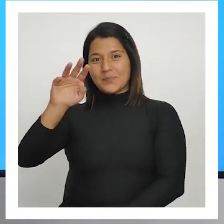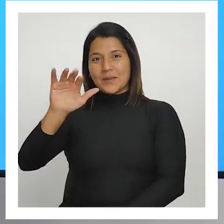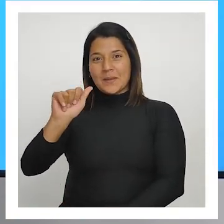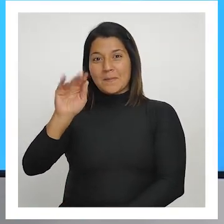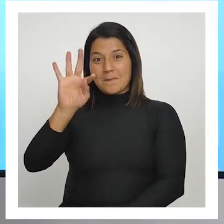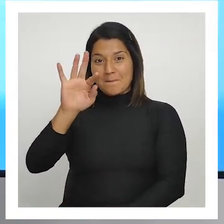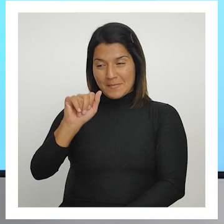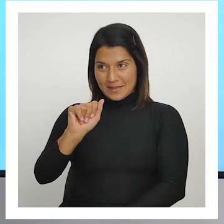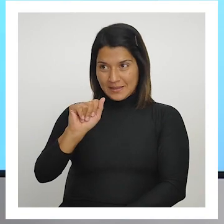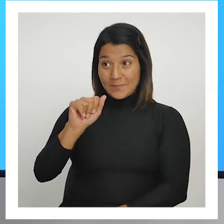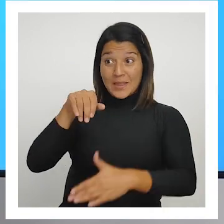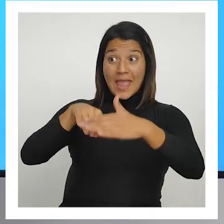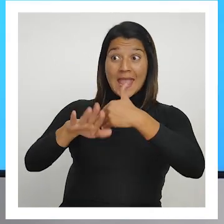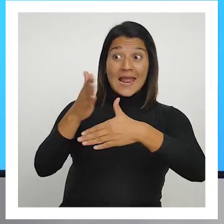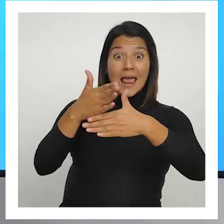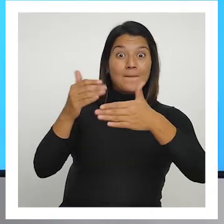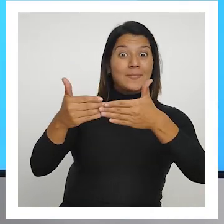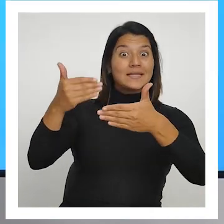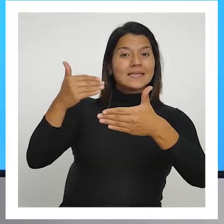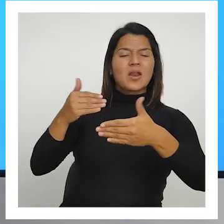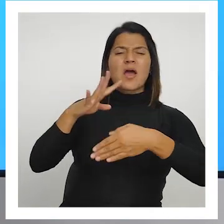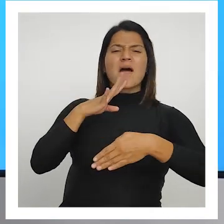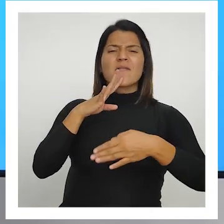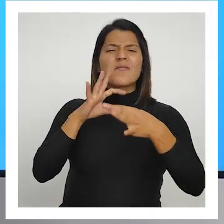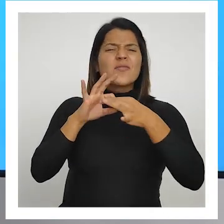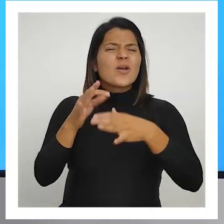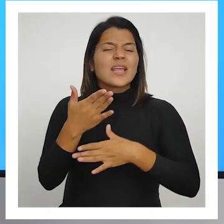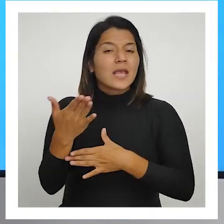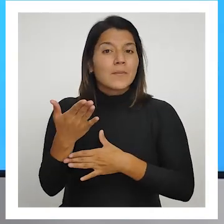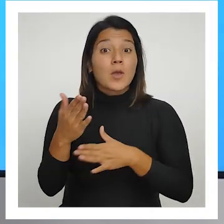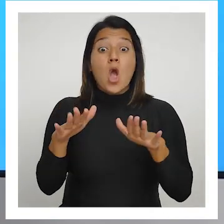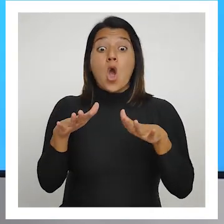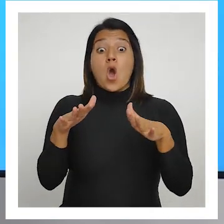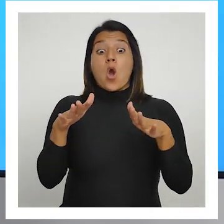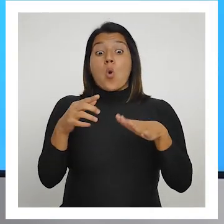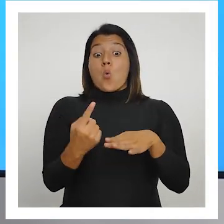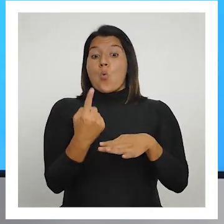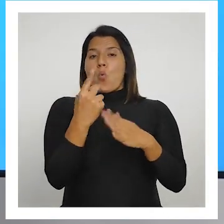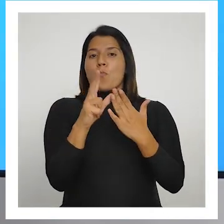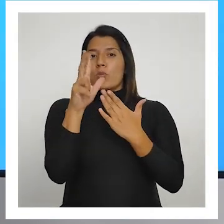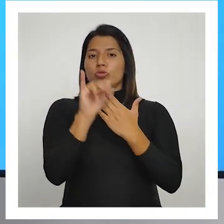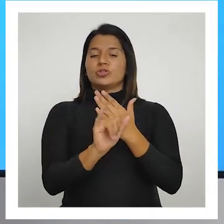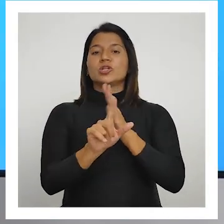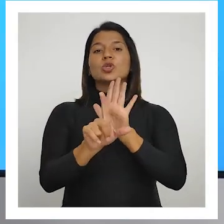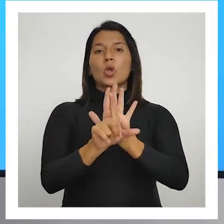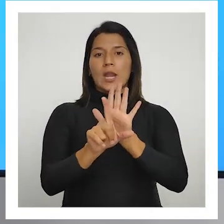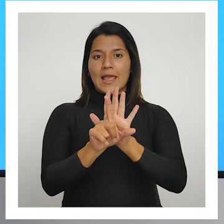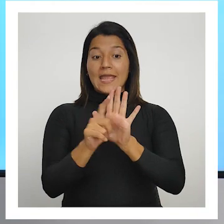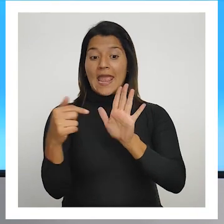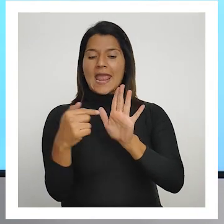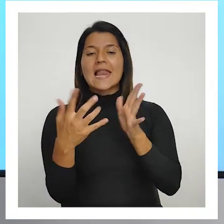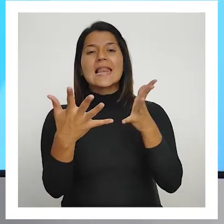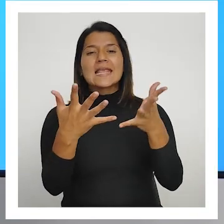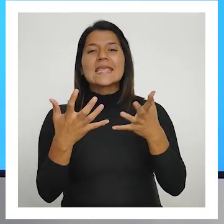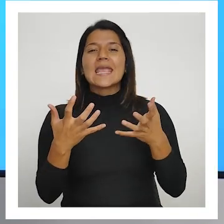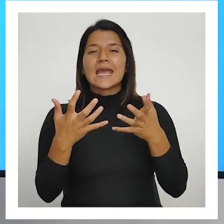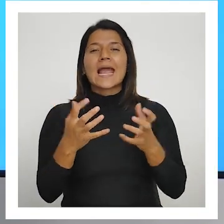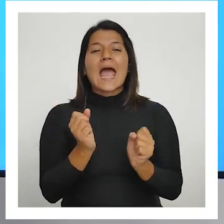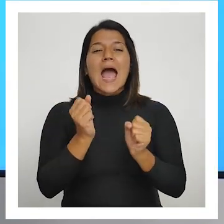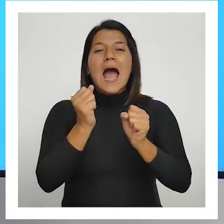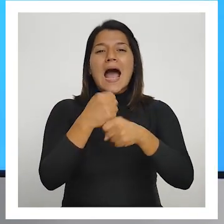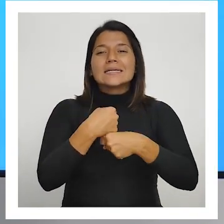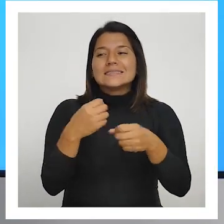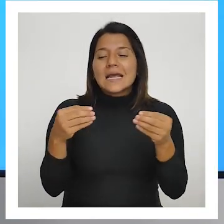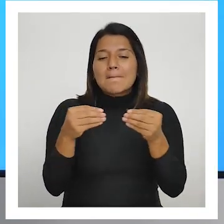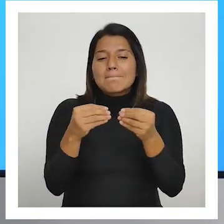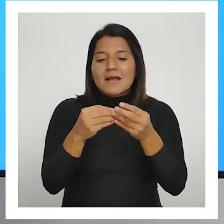Hablábamos en el bloque anterior acerca de cómo un proyecto de ley pretende hacer más